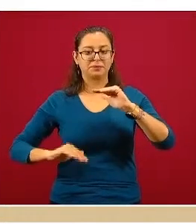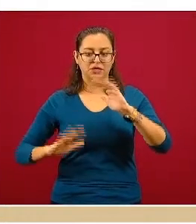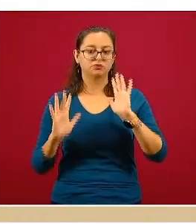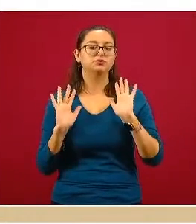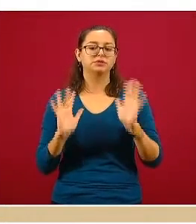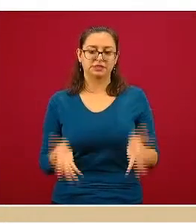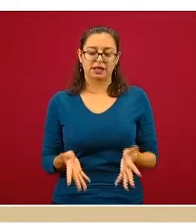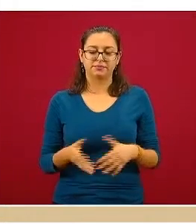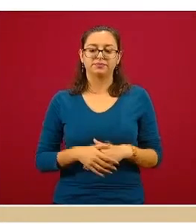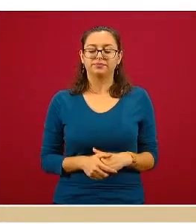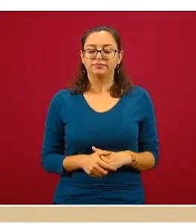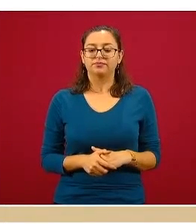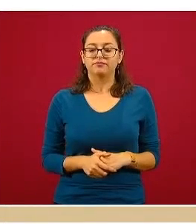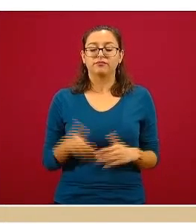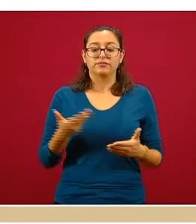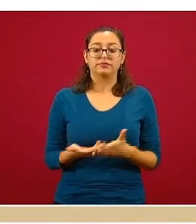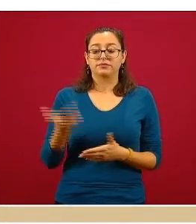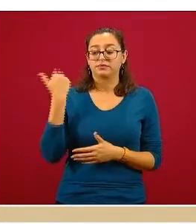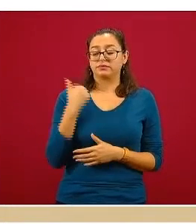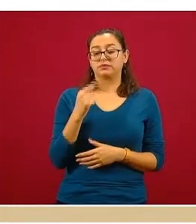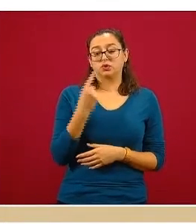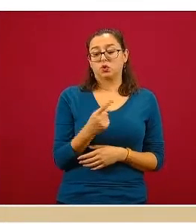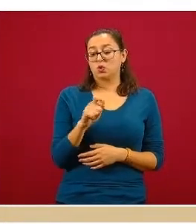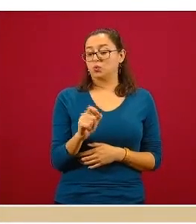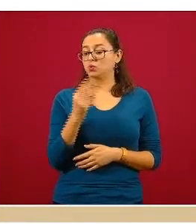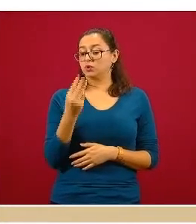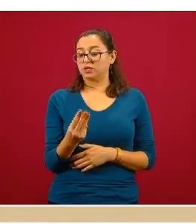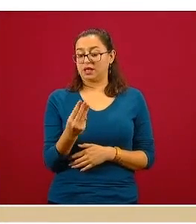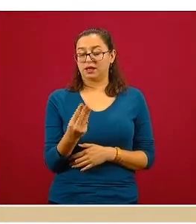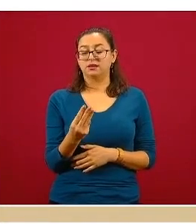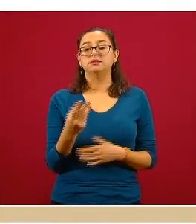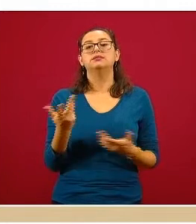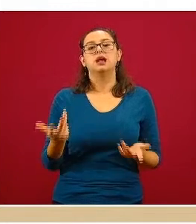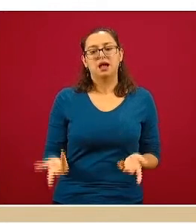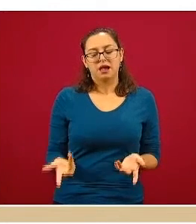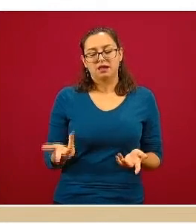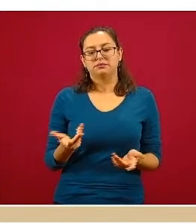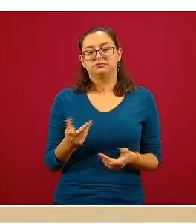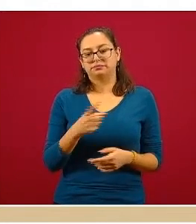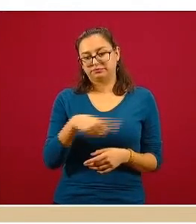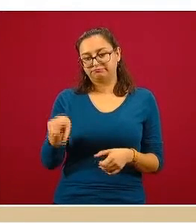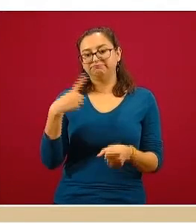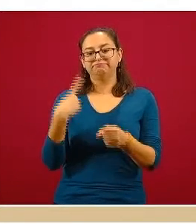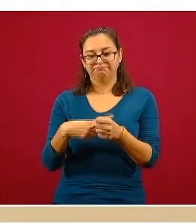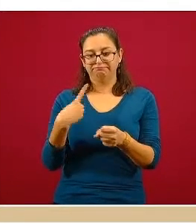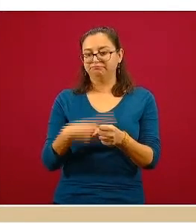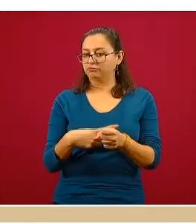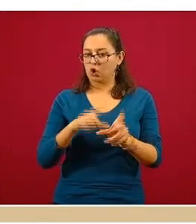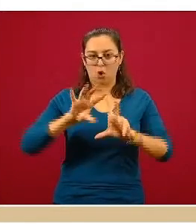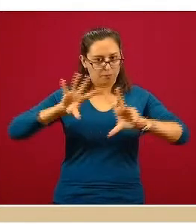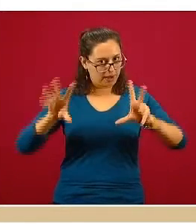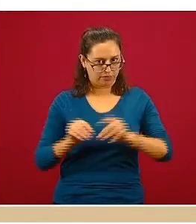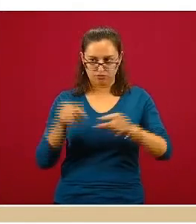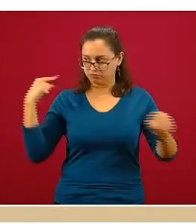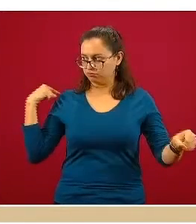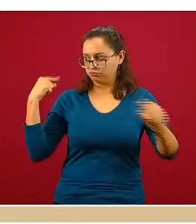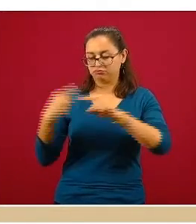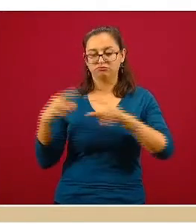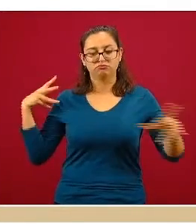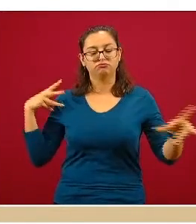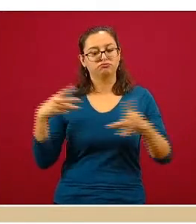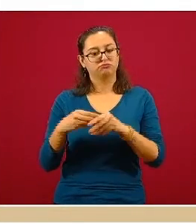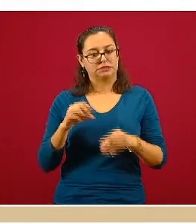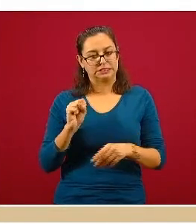0.8% de un cambio que lo teníamos en 1.3. Esto para los casos confirmados, para todos los casos